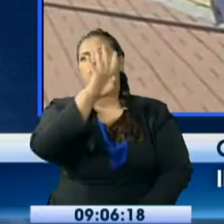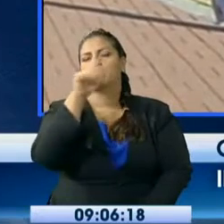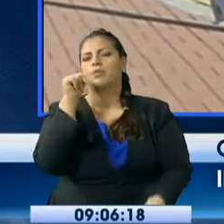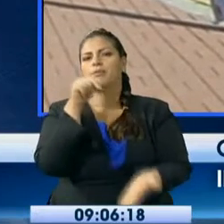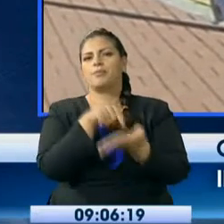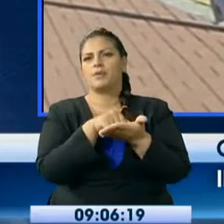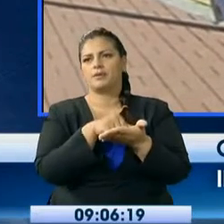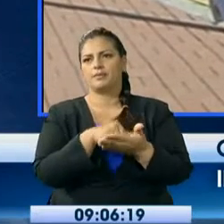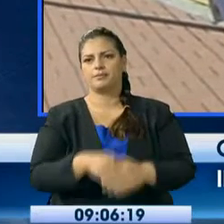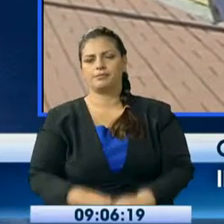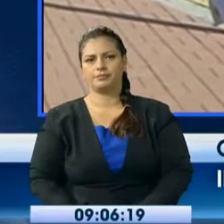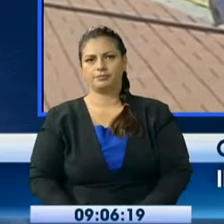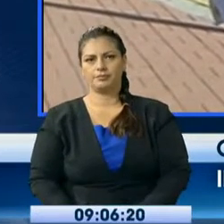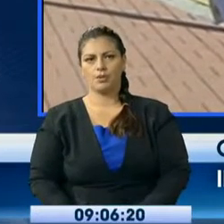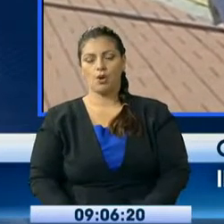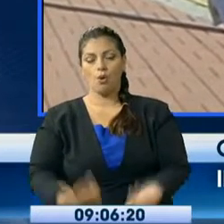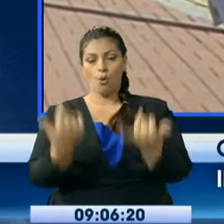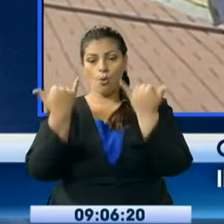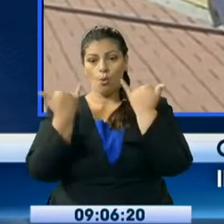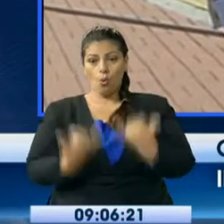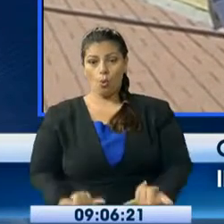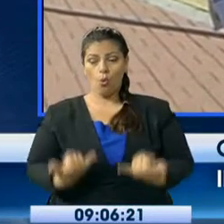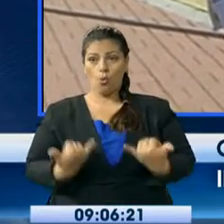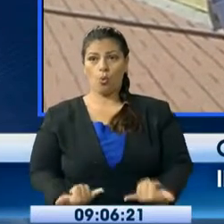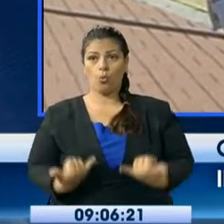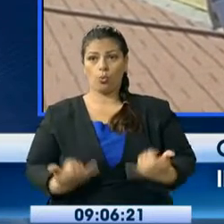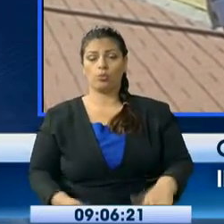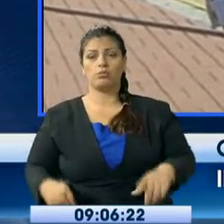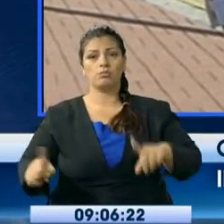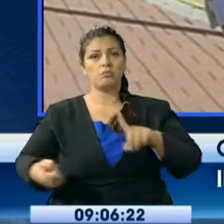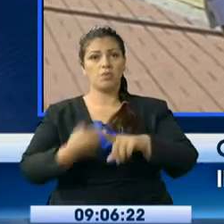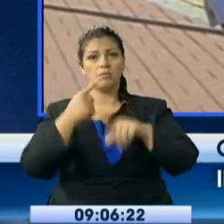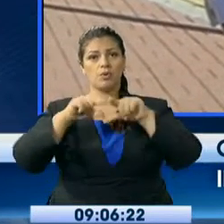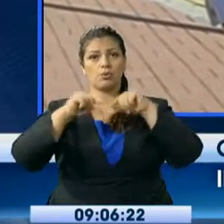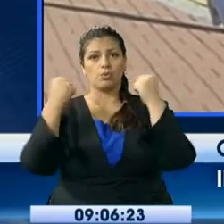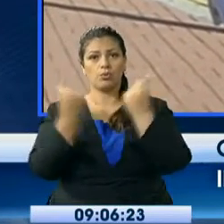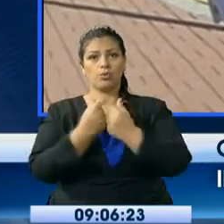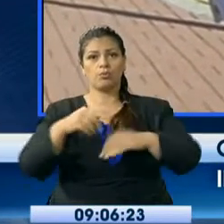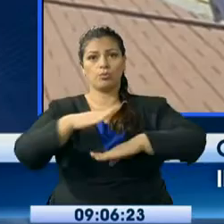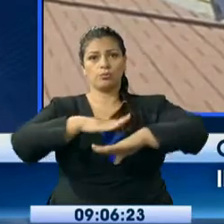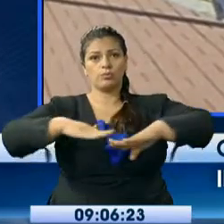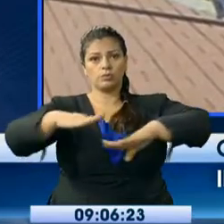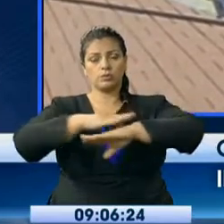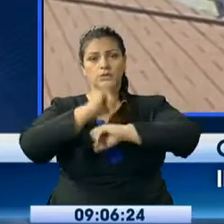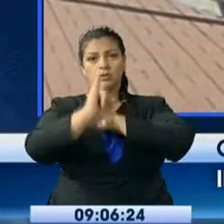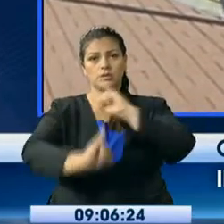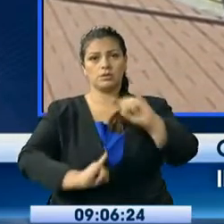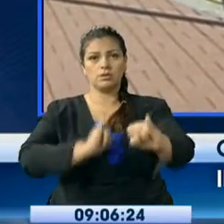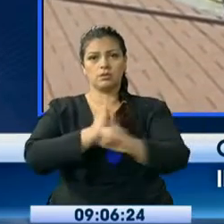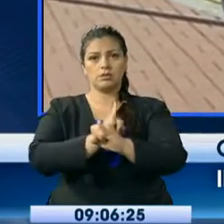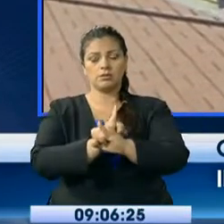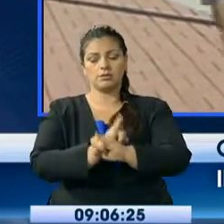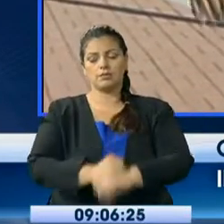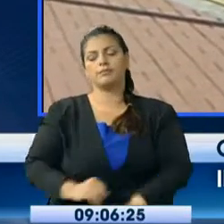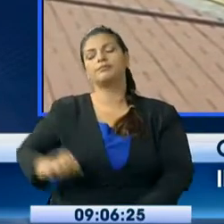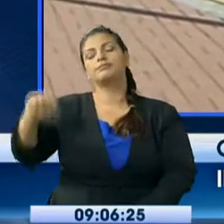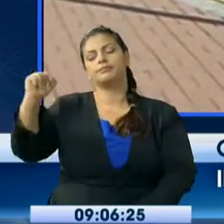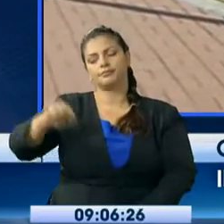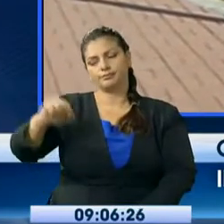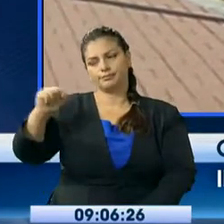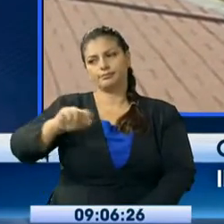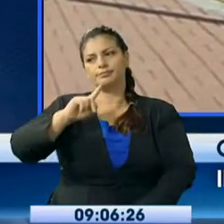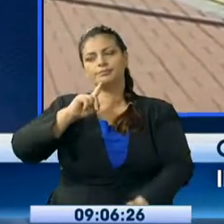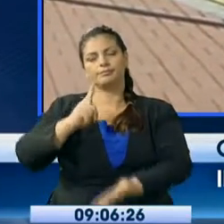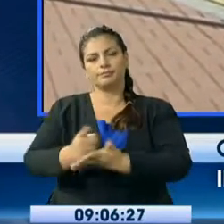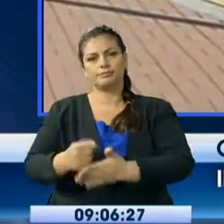hoy la primera promoción de bachilleres internacional, ¿no? De bachillerato internacional. Correcto, exactamente. Qué